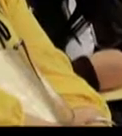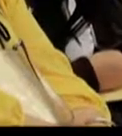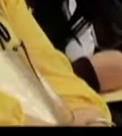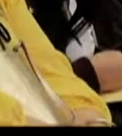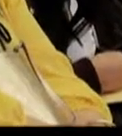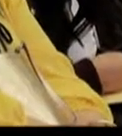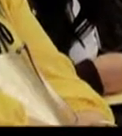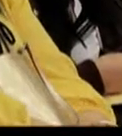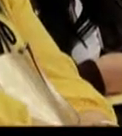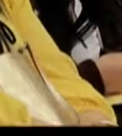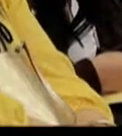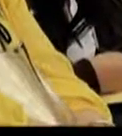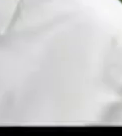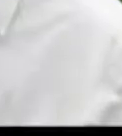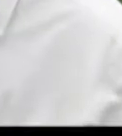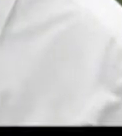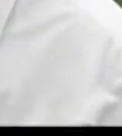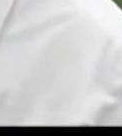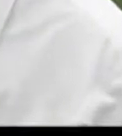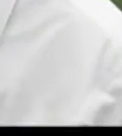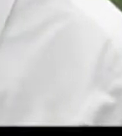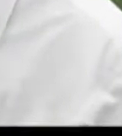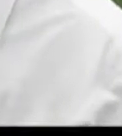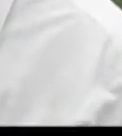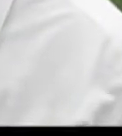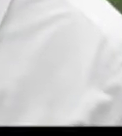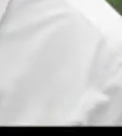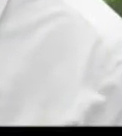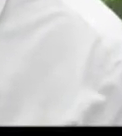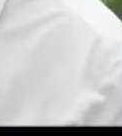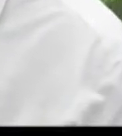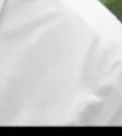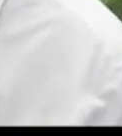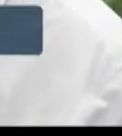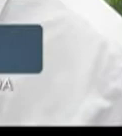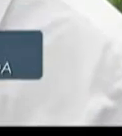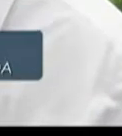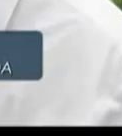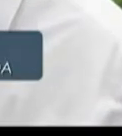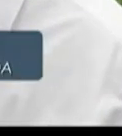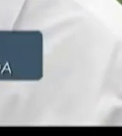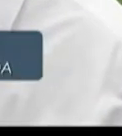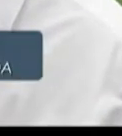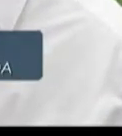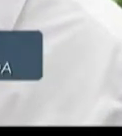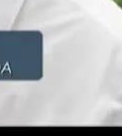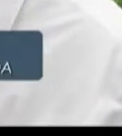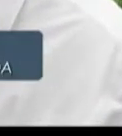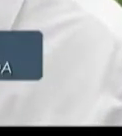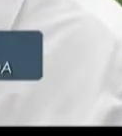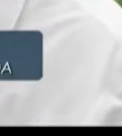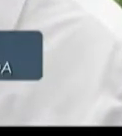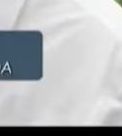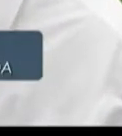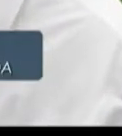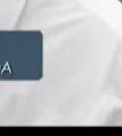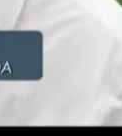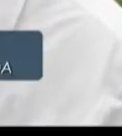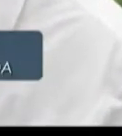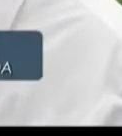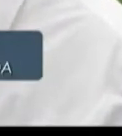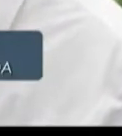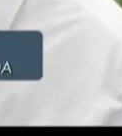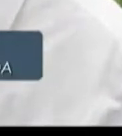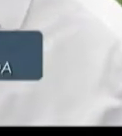la infraestructura de las escuelas. La preocupación básica es que se doten a los planteles de infraestructura, de equipos,